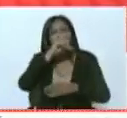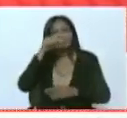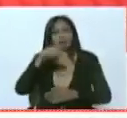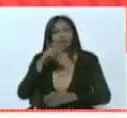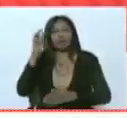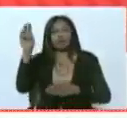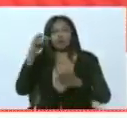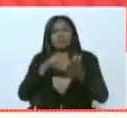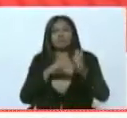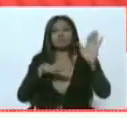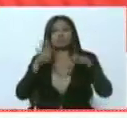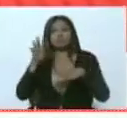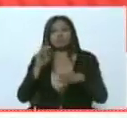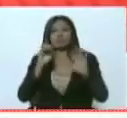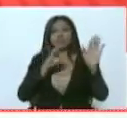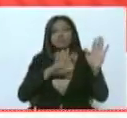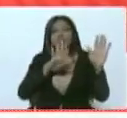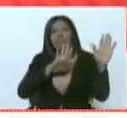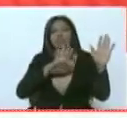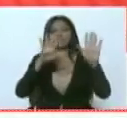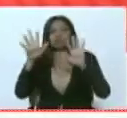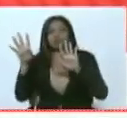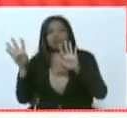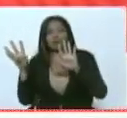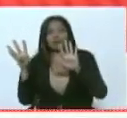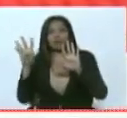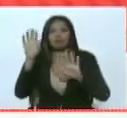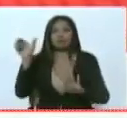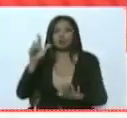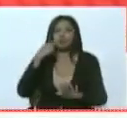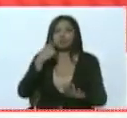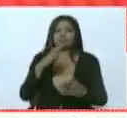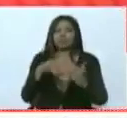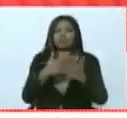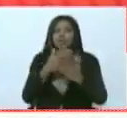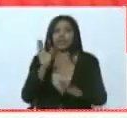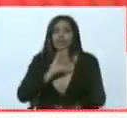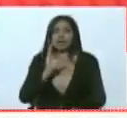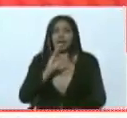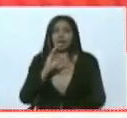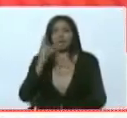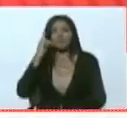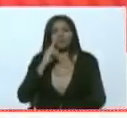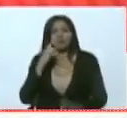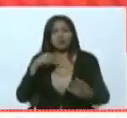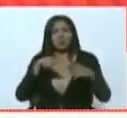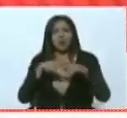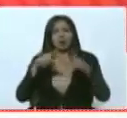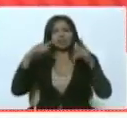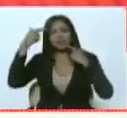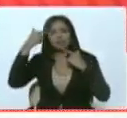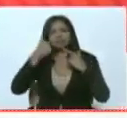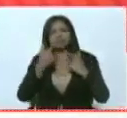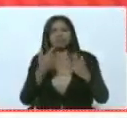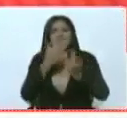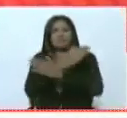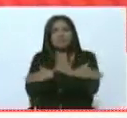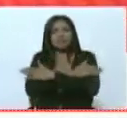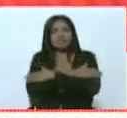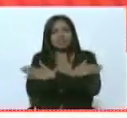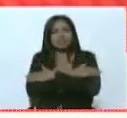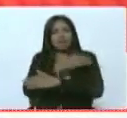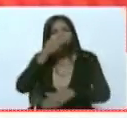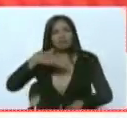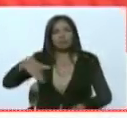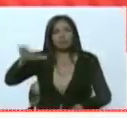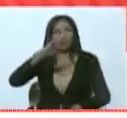2019, 19 de julio, quiero aprovechar para desde la Caracas bolivariana y chavista felicitar al pueblo